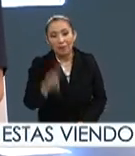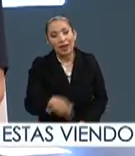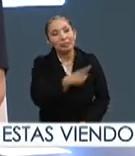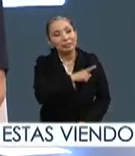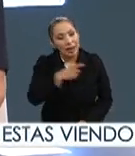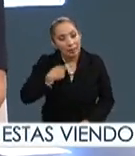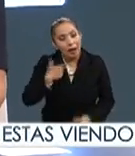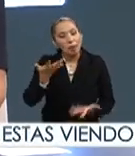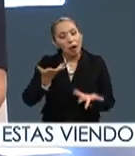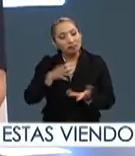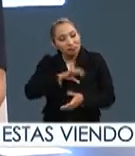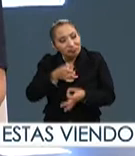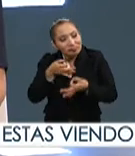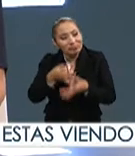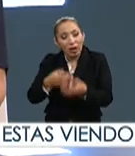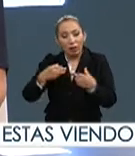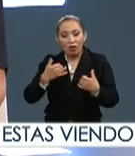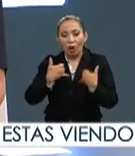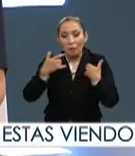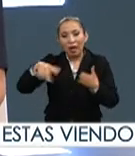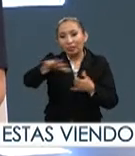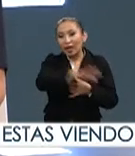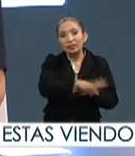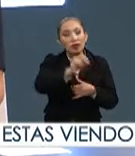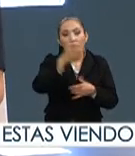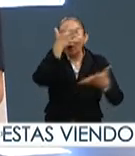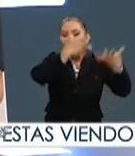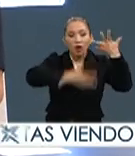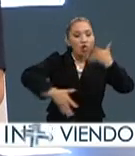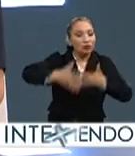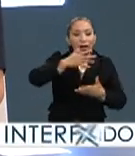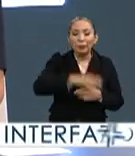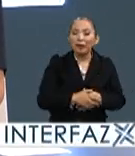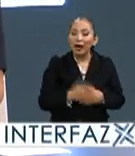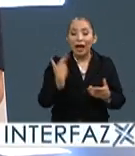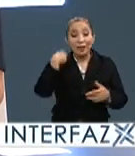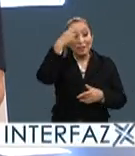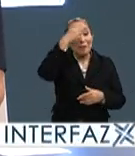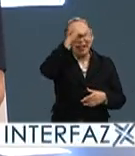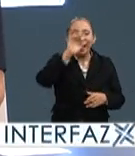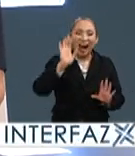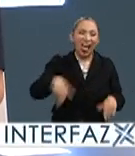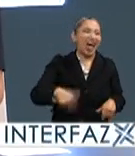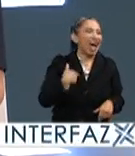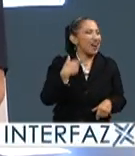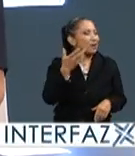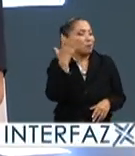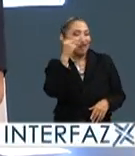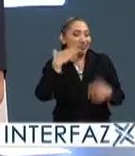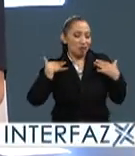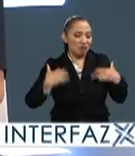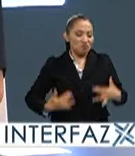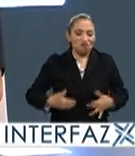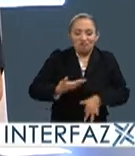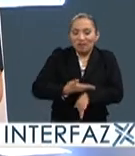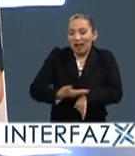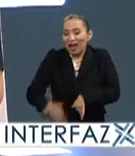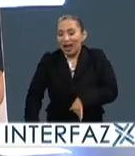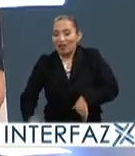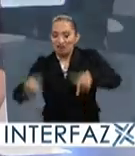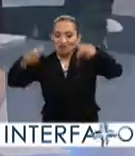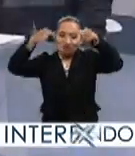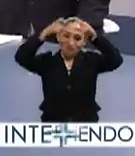tiene que tener esta inclinación, que los muchachos no confundan enfermería nada más con un precioso uniforme blanco y una